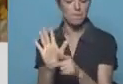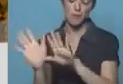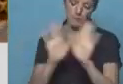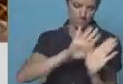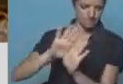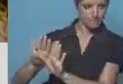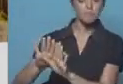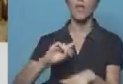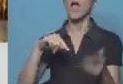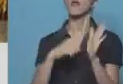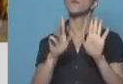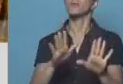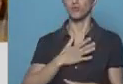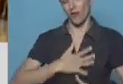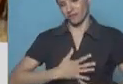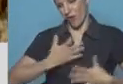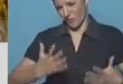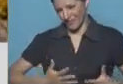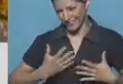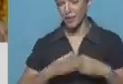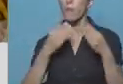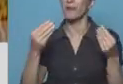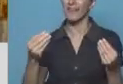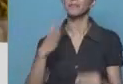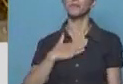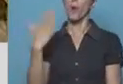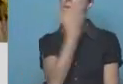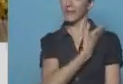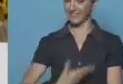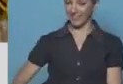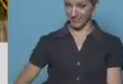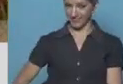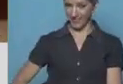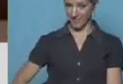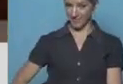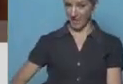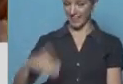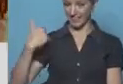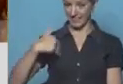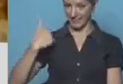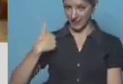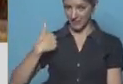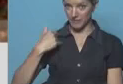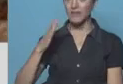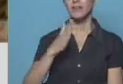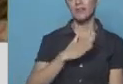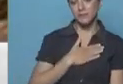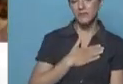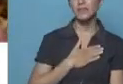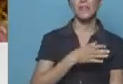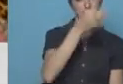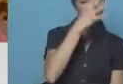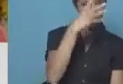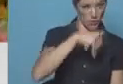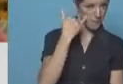inmensa alegría de que como presidenta de los argentinos durante dos periodos, y para ser más precisos, el 25